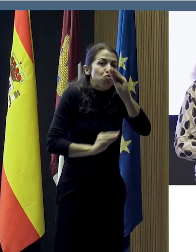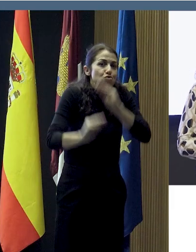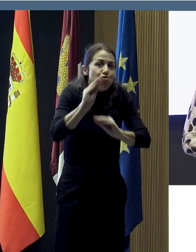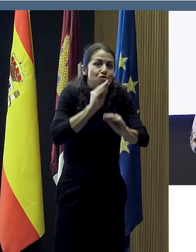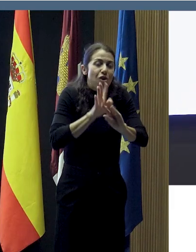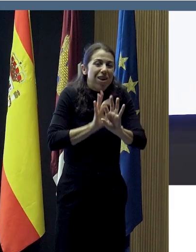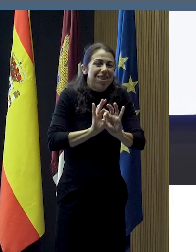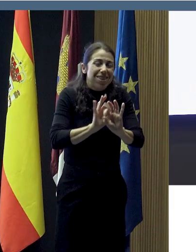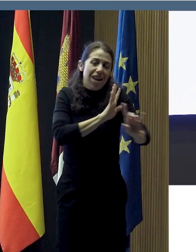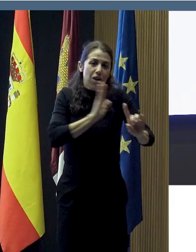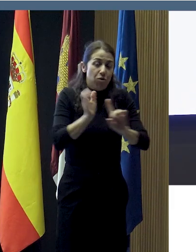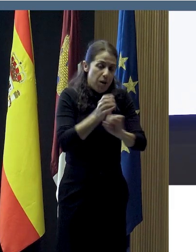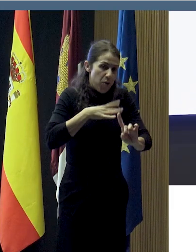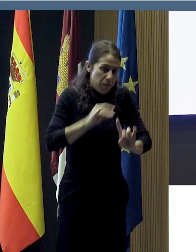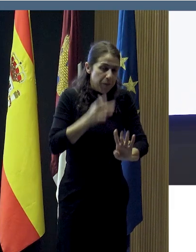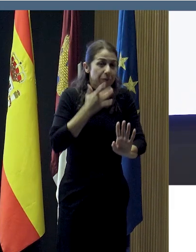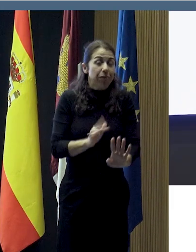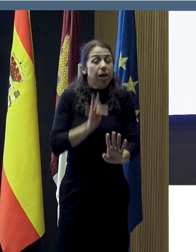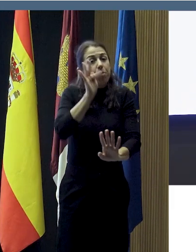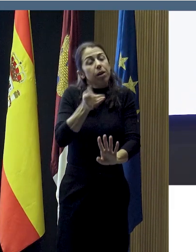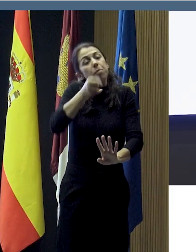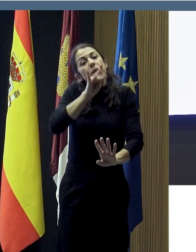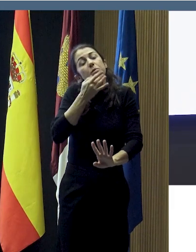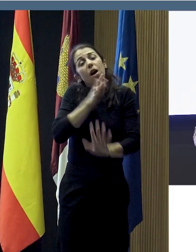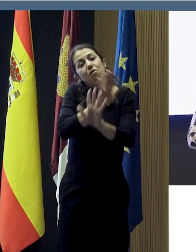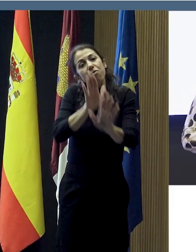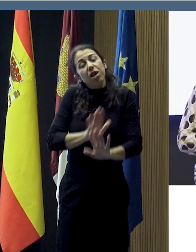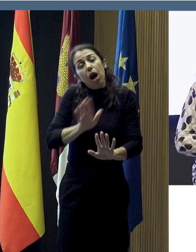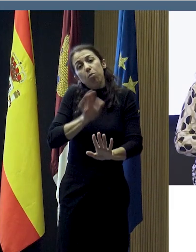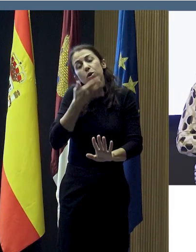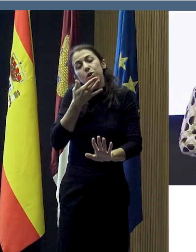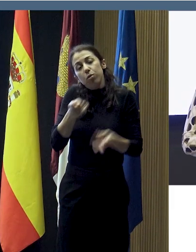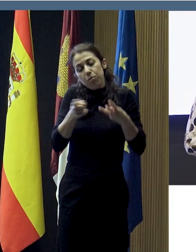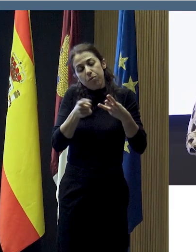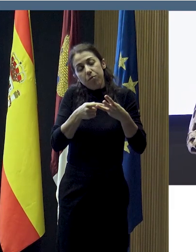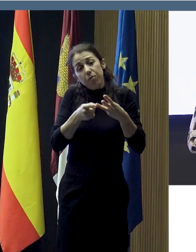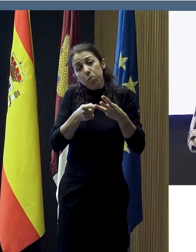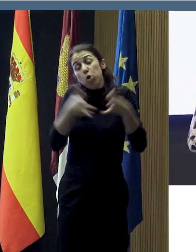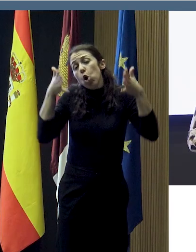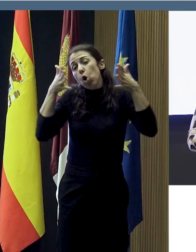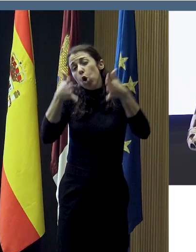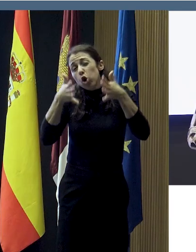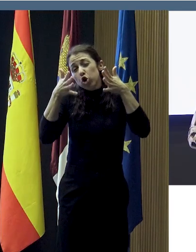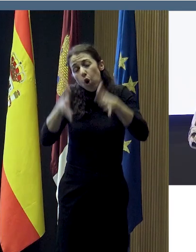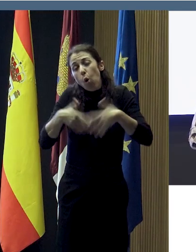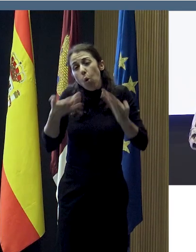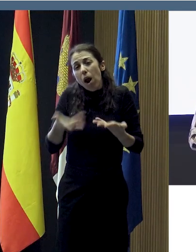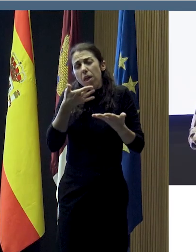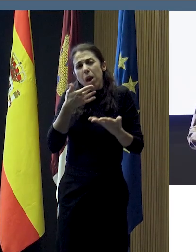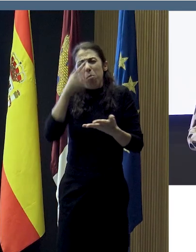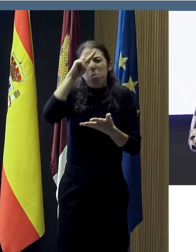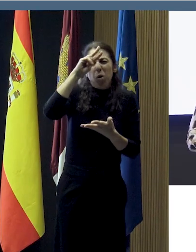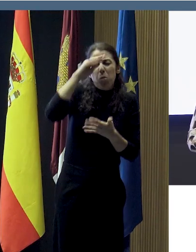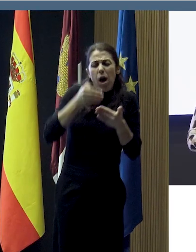este tipo de patologías. Y también, bueno, pues al final acabaremos con algunas recomendaciones para saber cuándo hay que empezar a